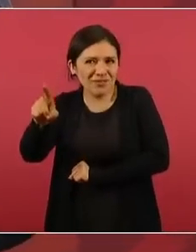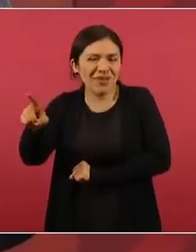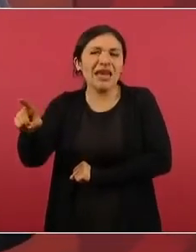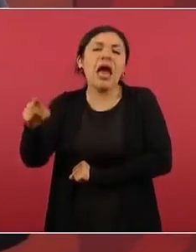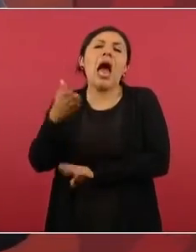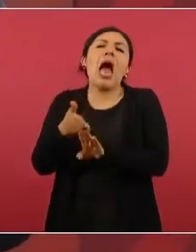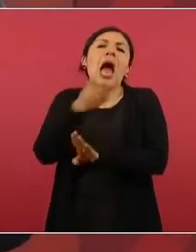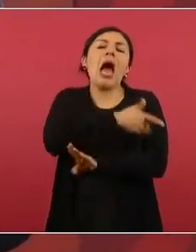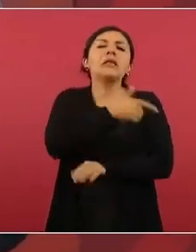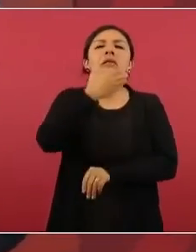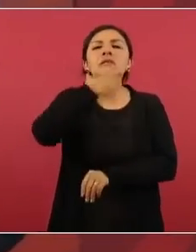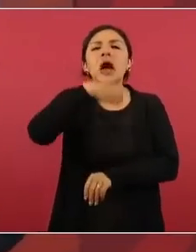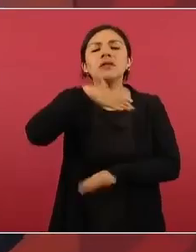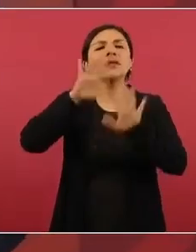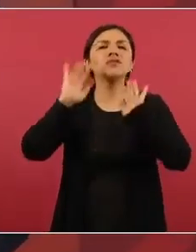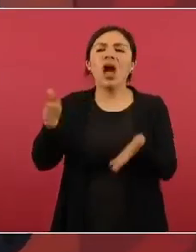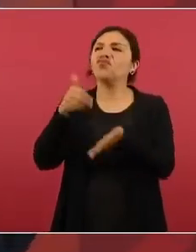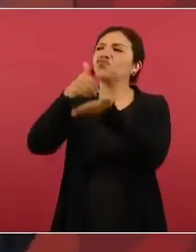sido